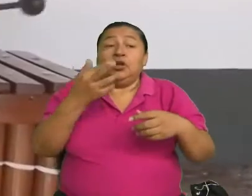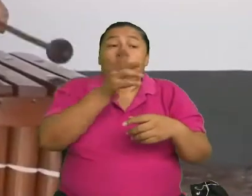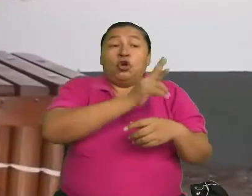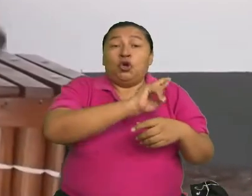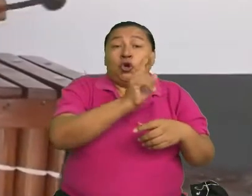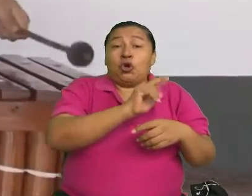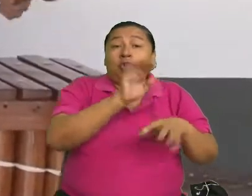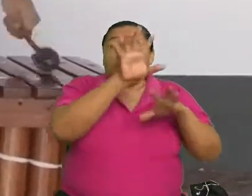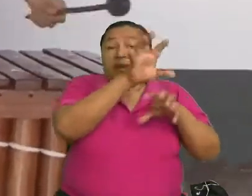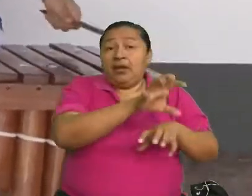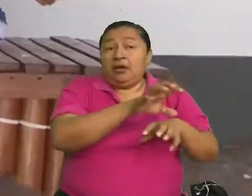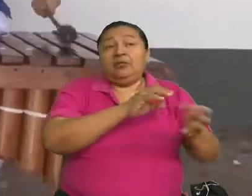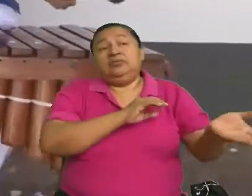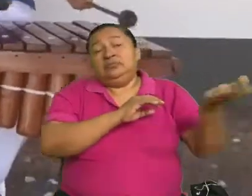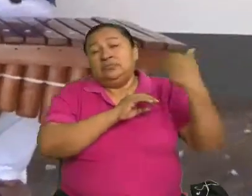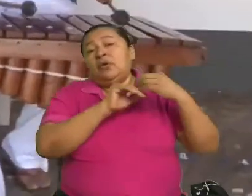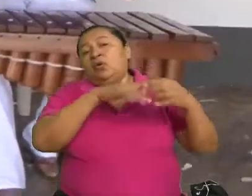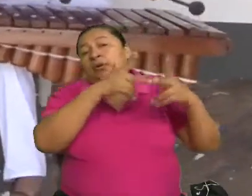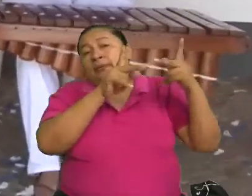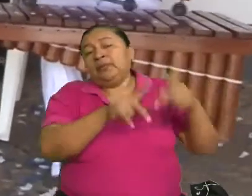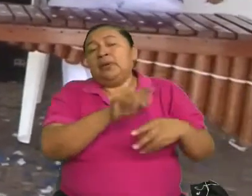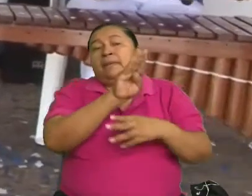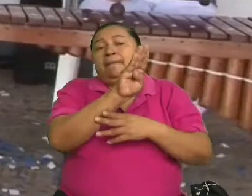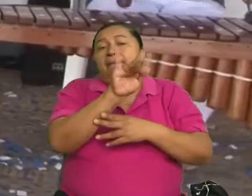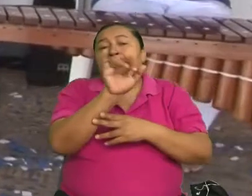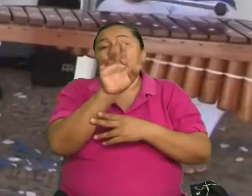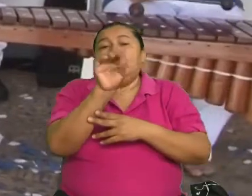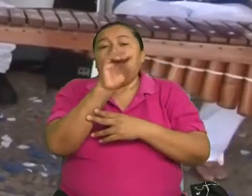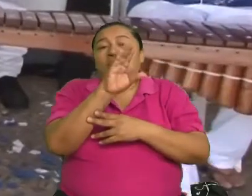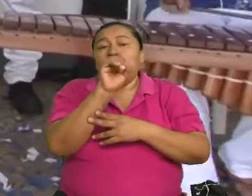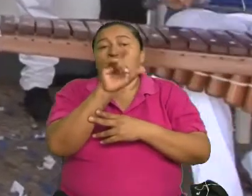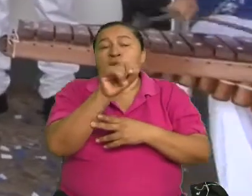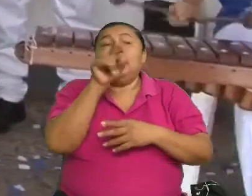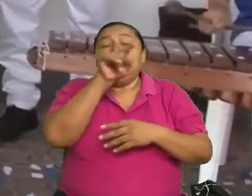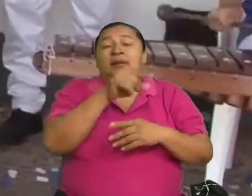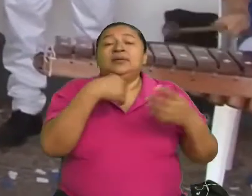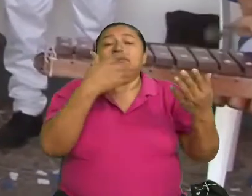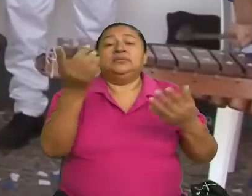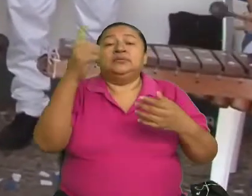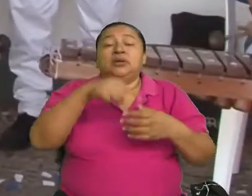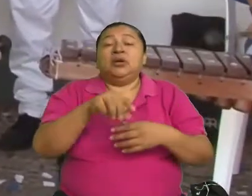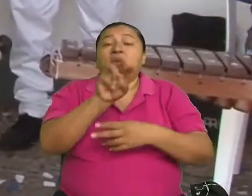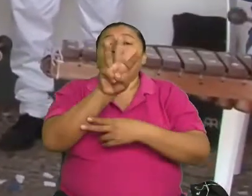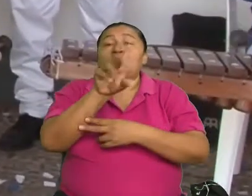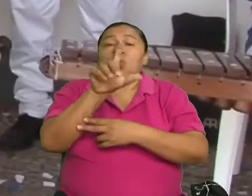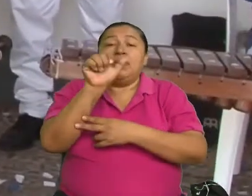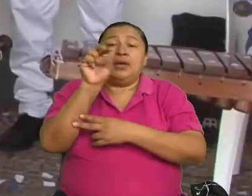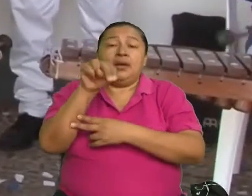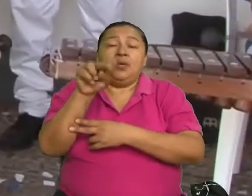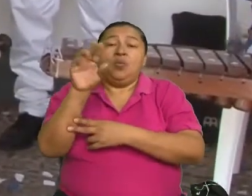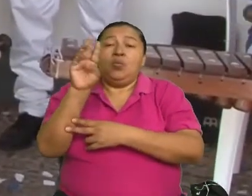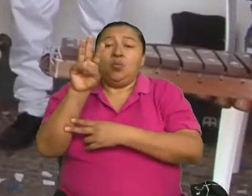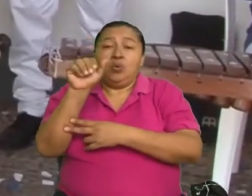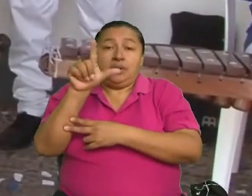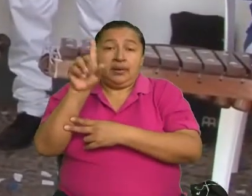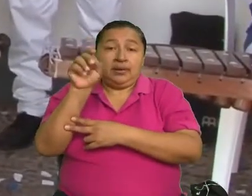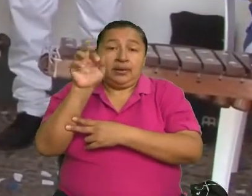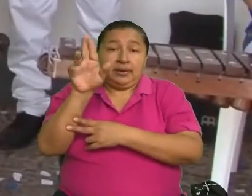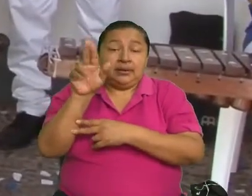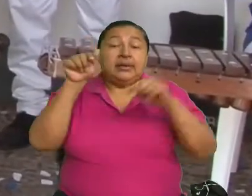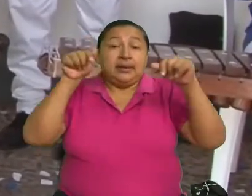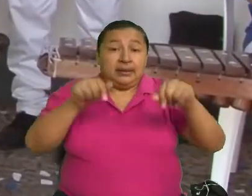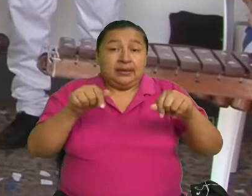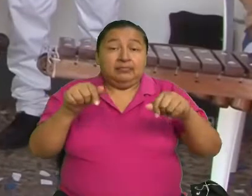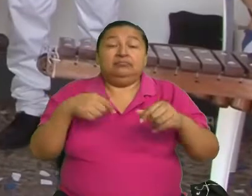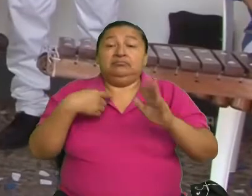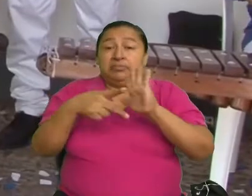León trajeron a Byron Cole. Byron Cole trajo al mercenario filibustero de William Walker. Y aquí peligró,